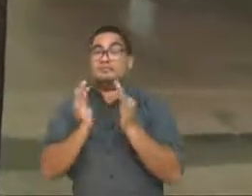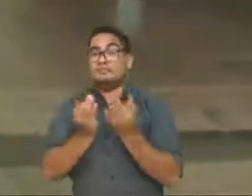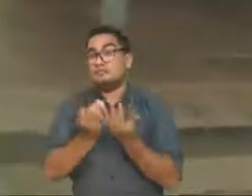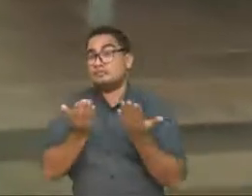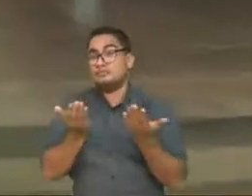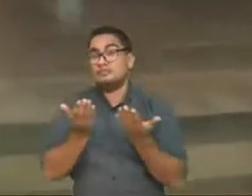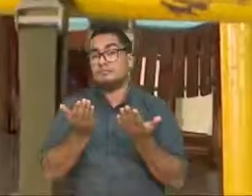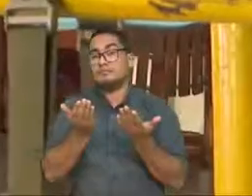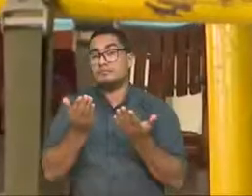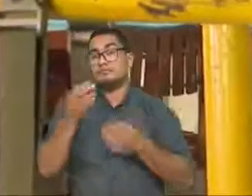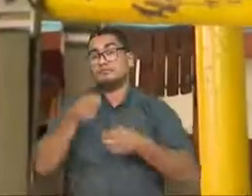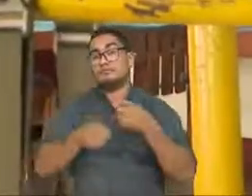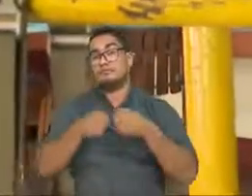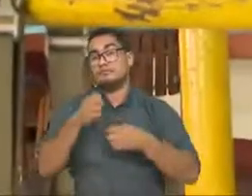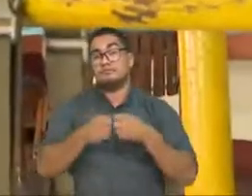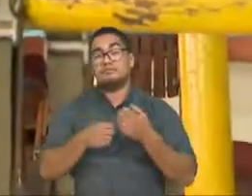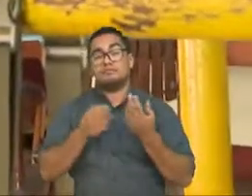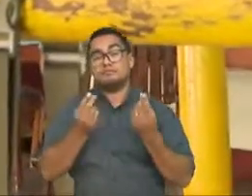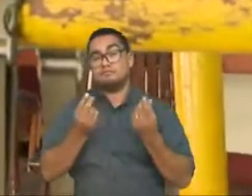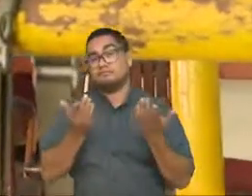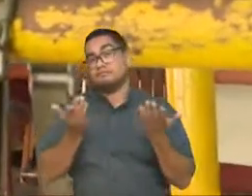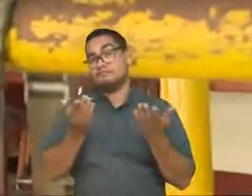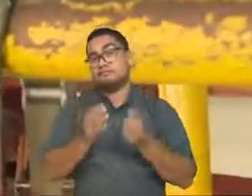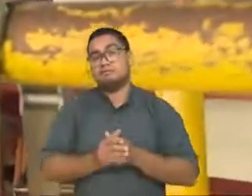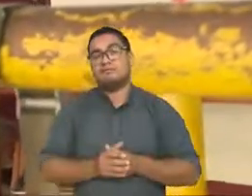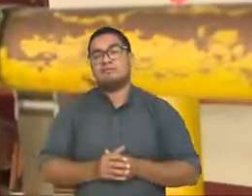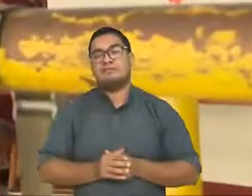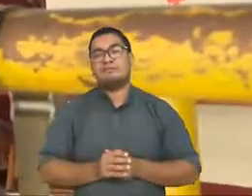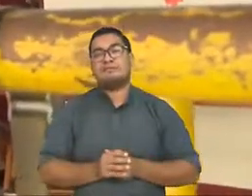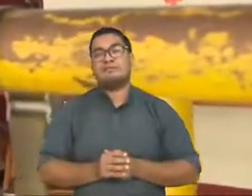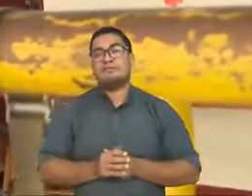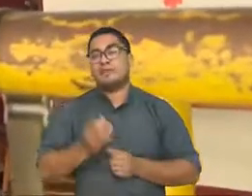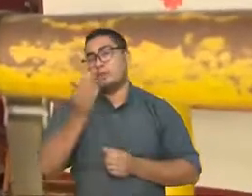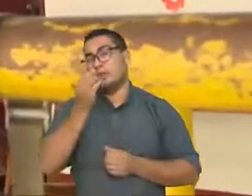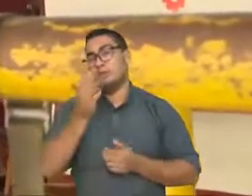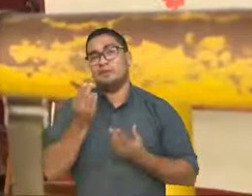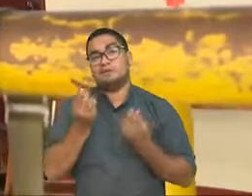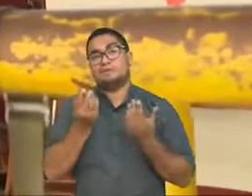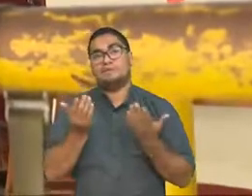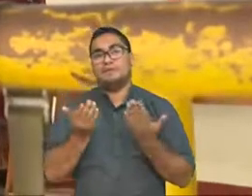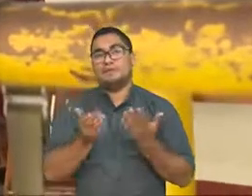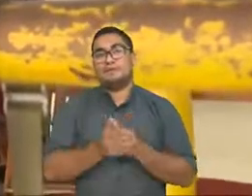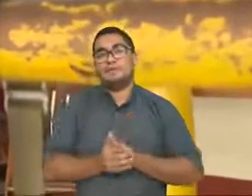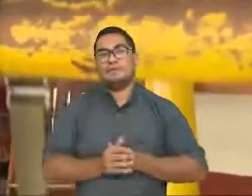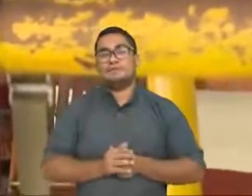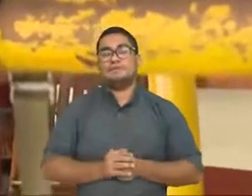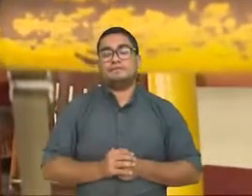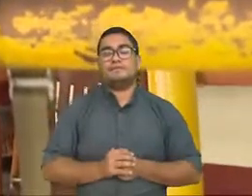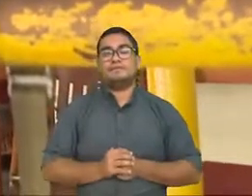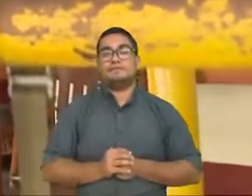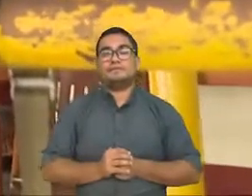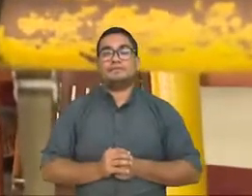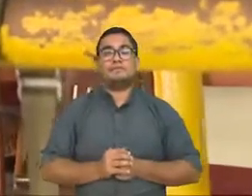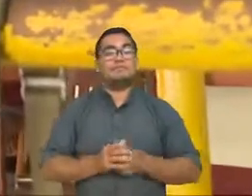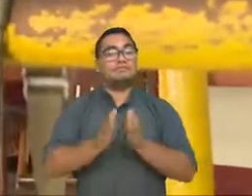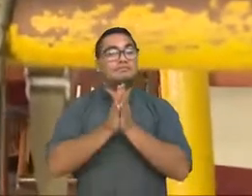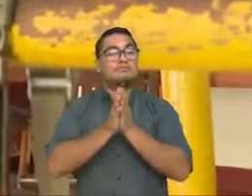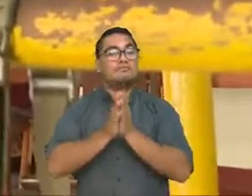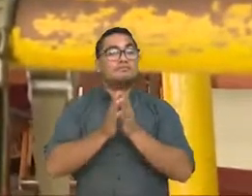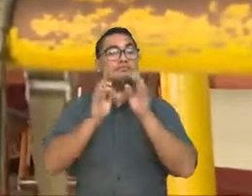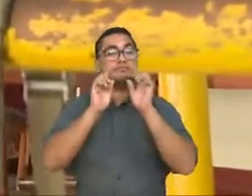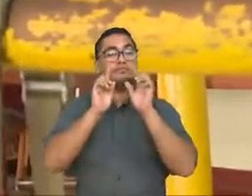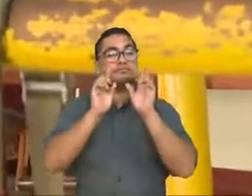y a eso también golpea la parte económica. Sí. La comida, pues, más que todo. Sí, que haya mayor